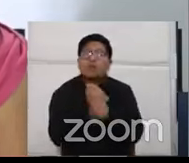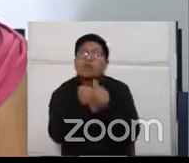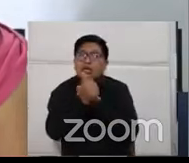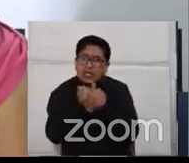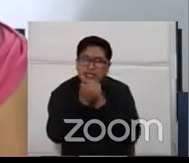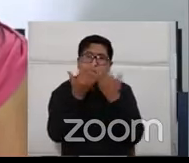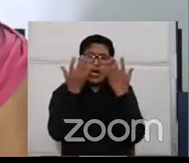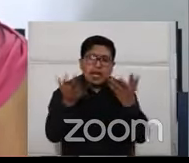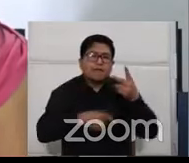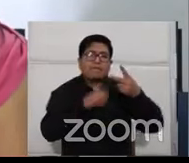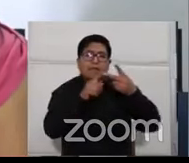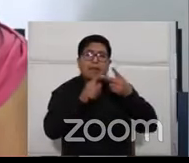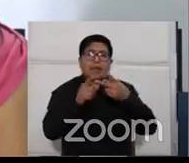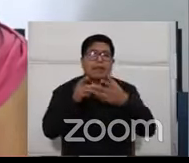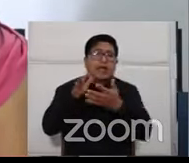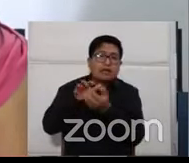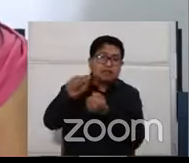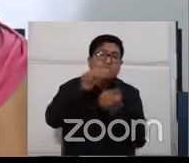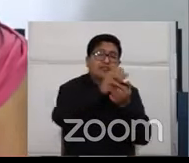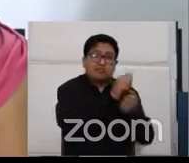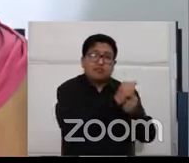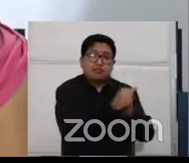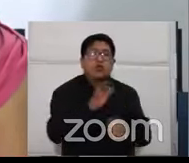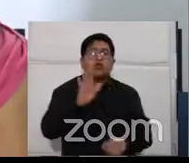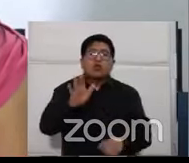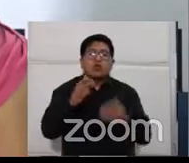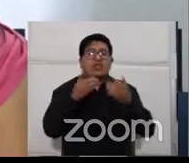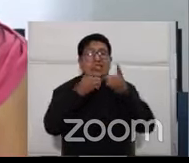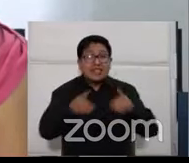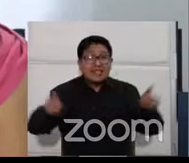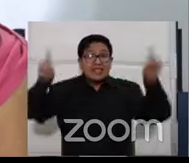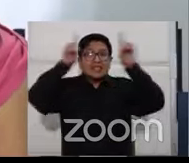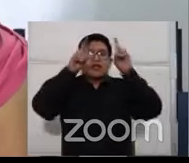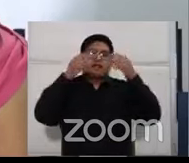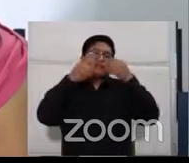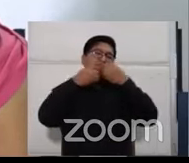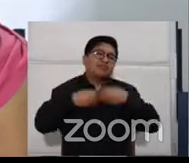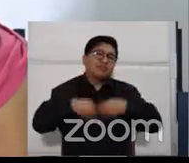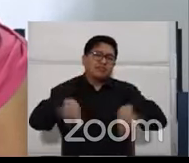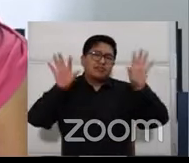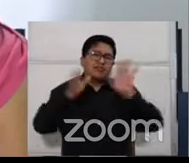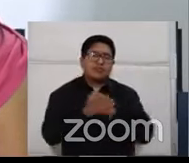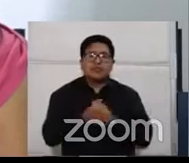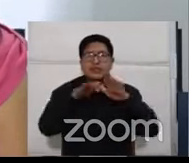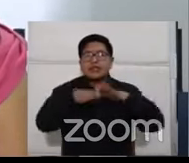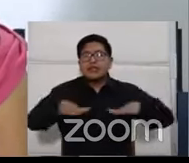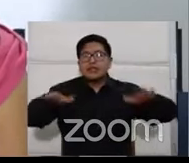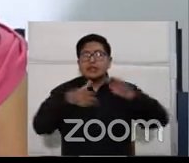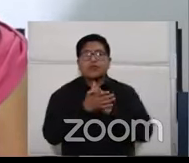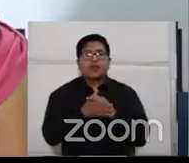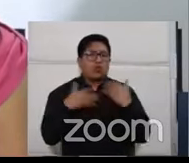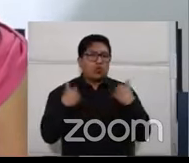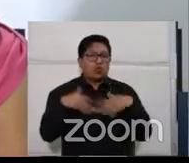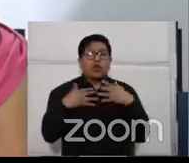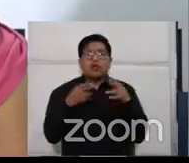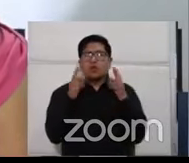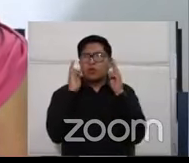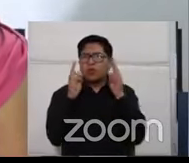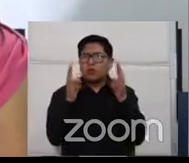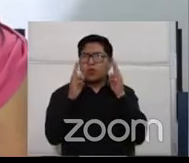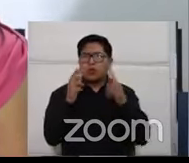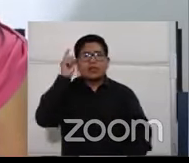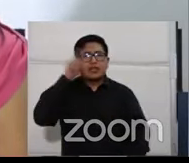o atentatorios a la dignidad e integridad de niñas niños y adolescentes es urgente la revisión de